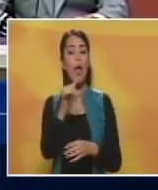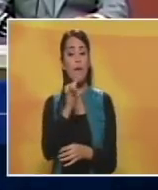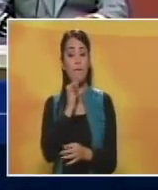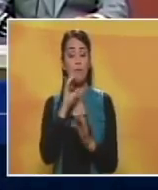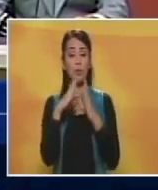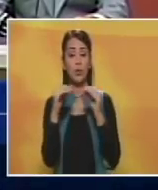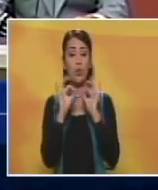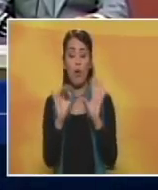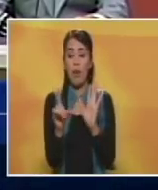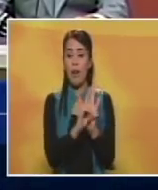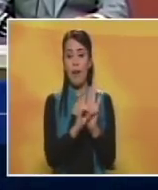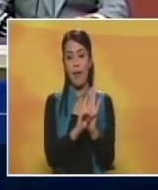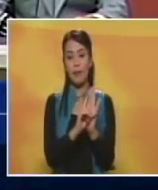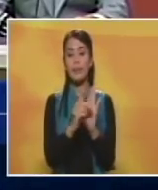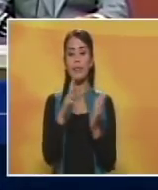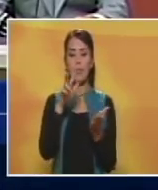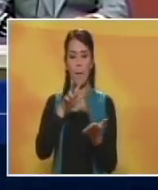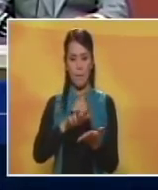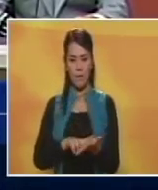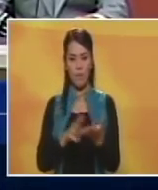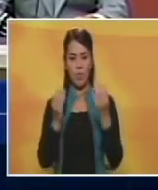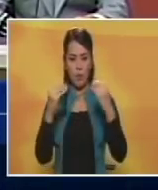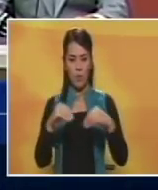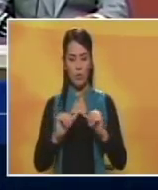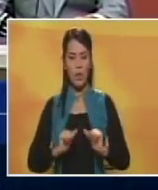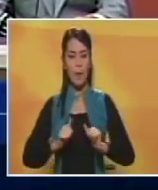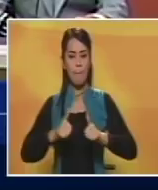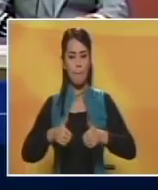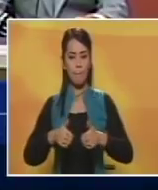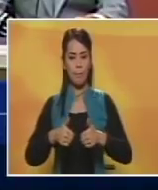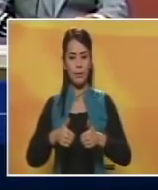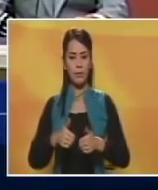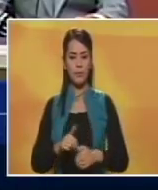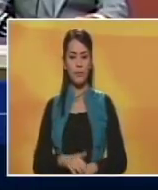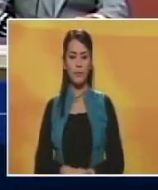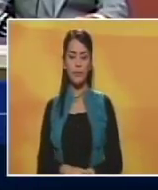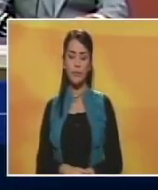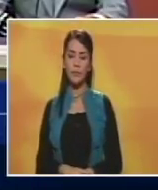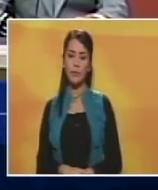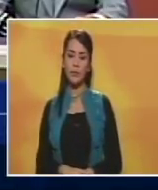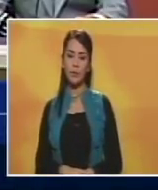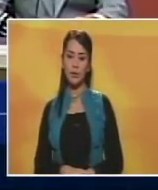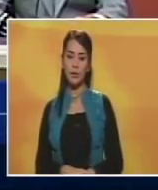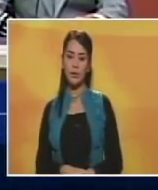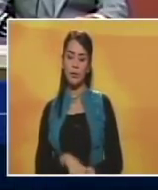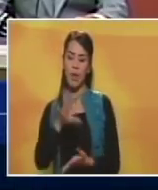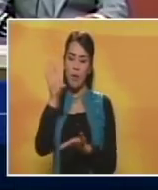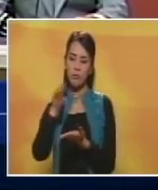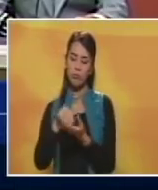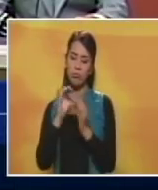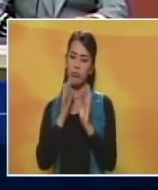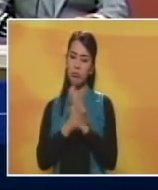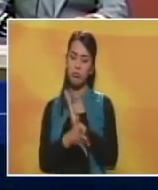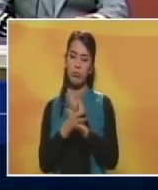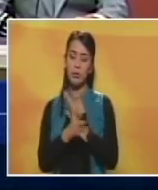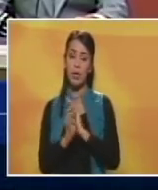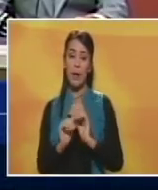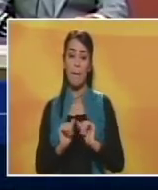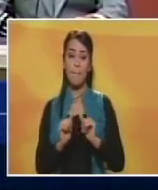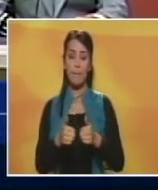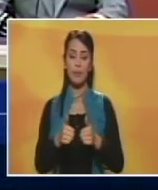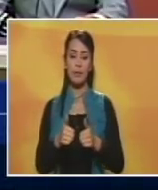estas reformas y el inicio gradual de recaudación que vamos a tener a